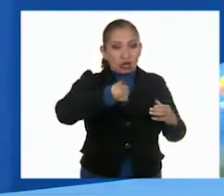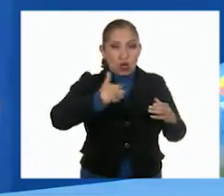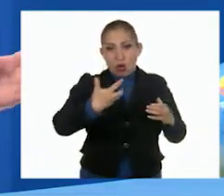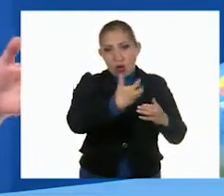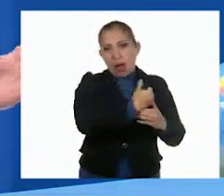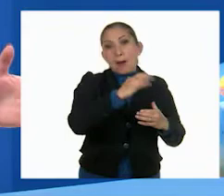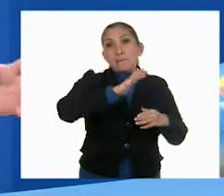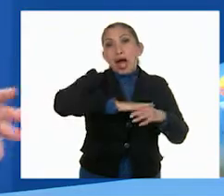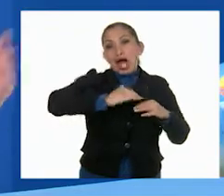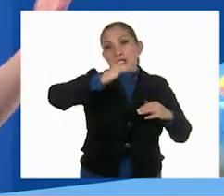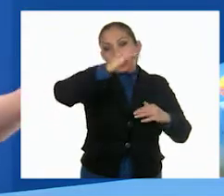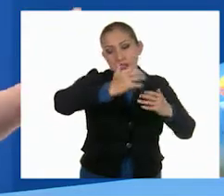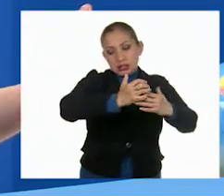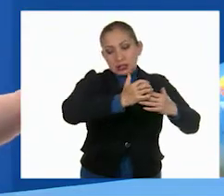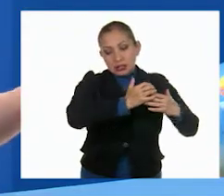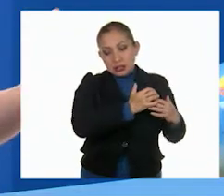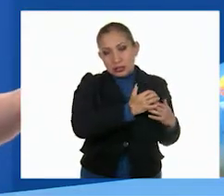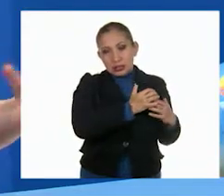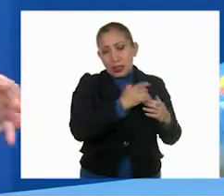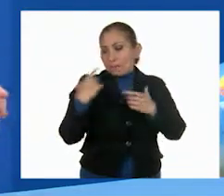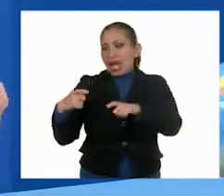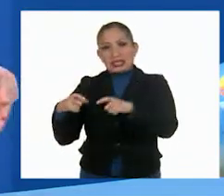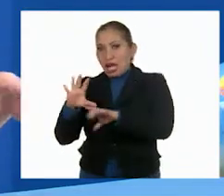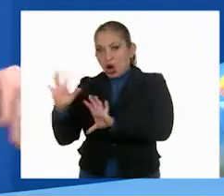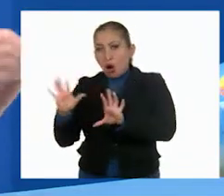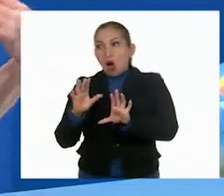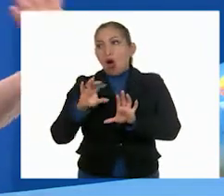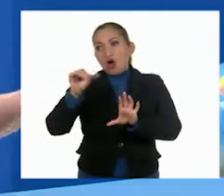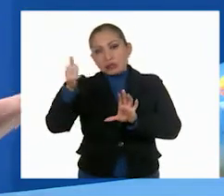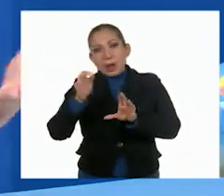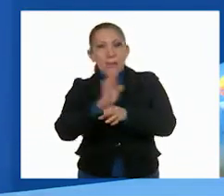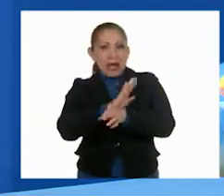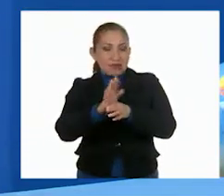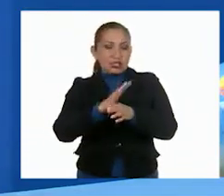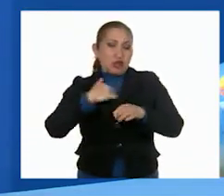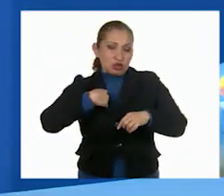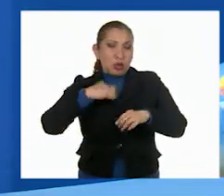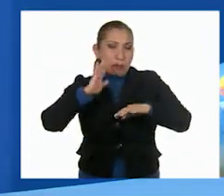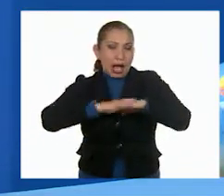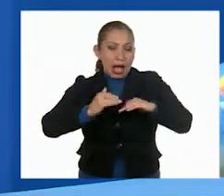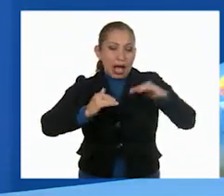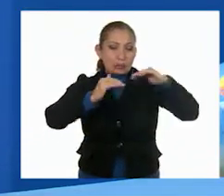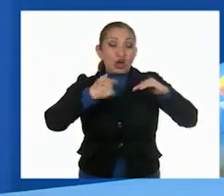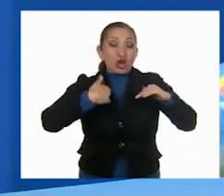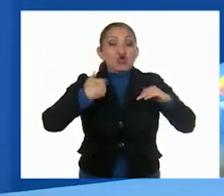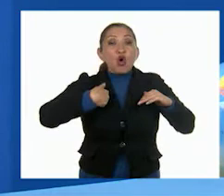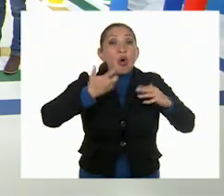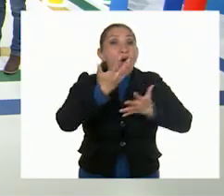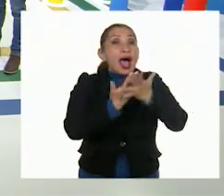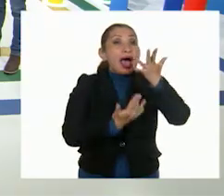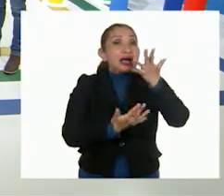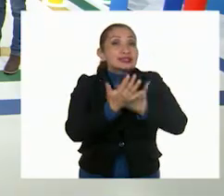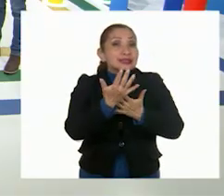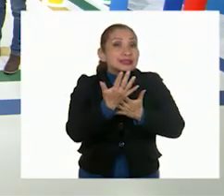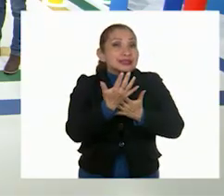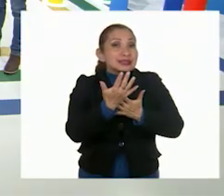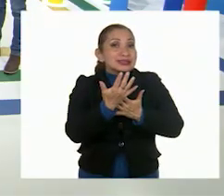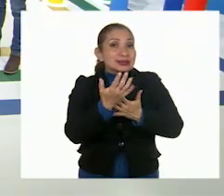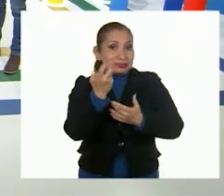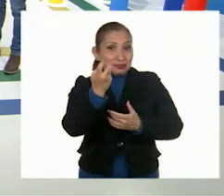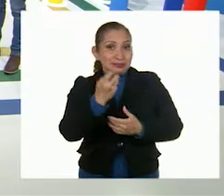ganancia. Y no necesariamente más pastel, sino con los beneficios que nosotros damos hacia los demás. Me